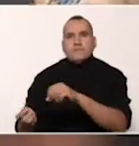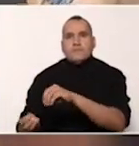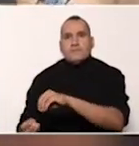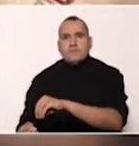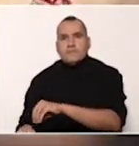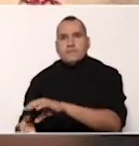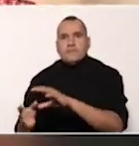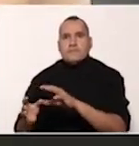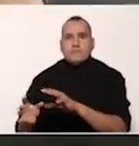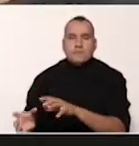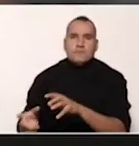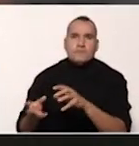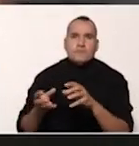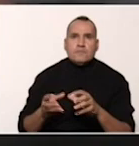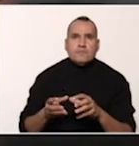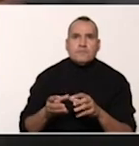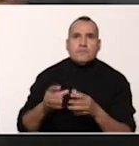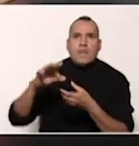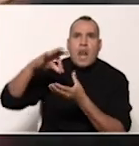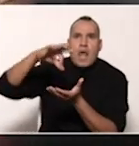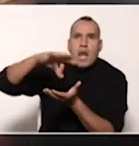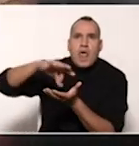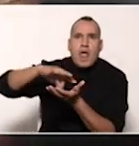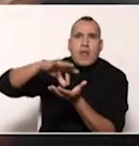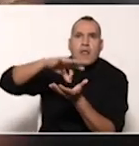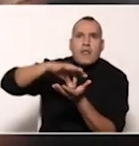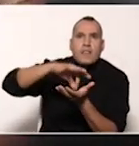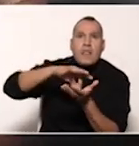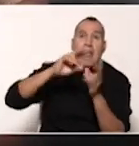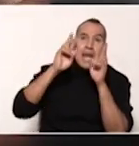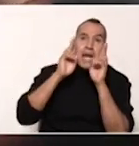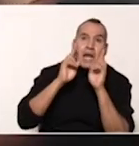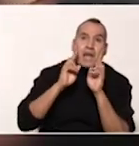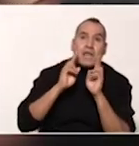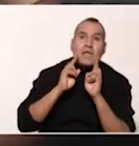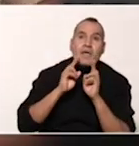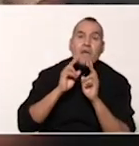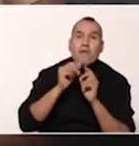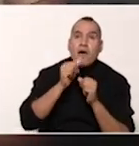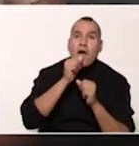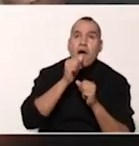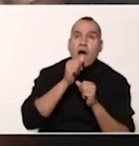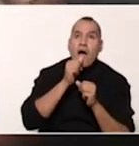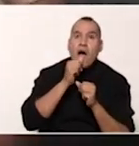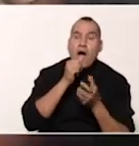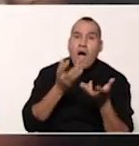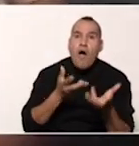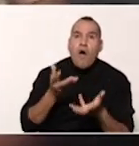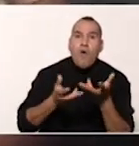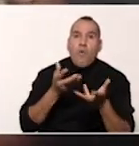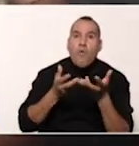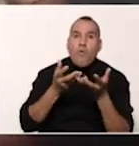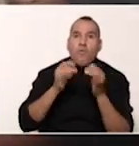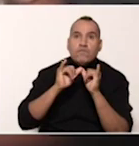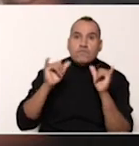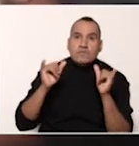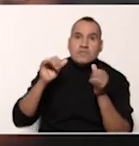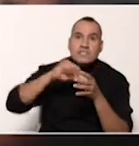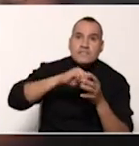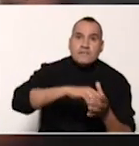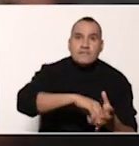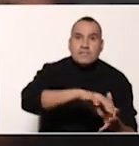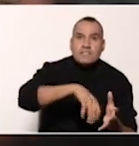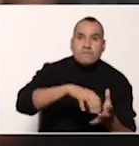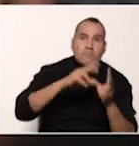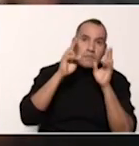canteros seleccionados como semilleros, se desinfecta con agua hervida para matar los agentes patógenos, se riega y se